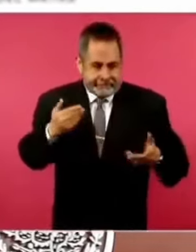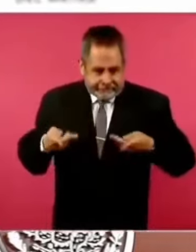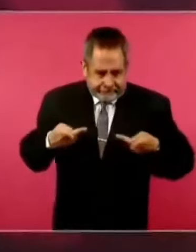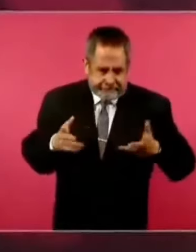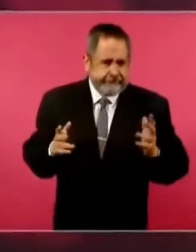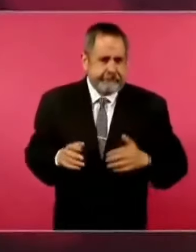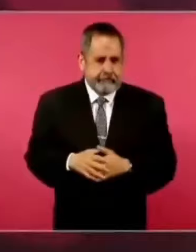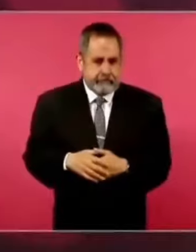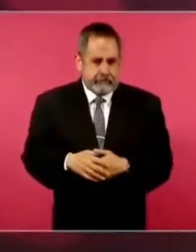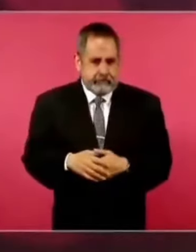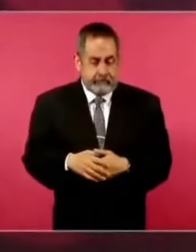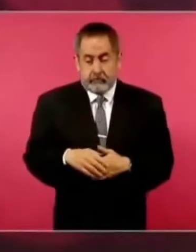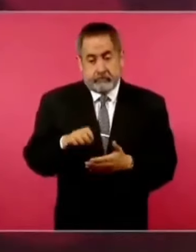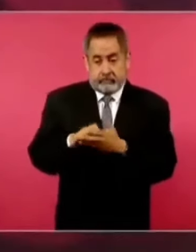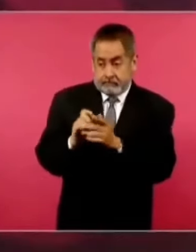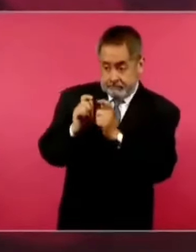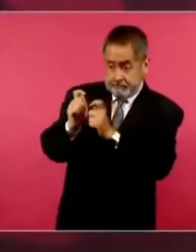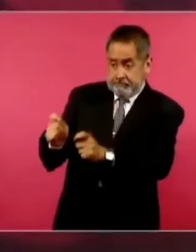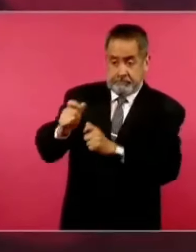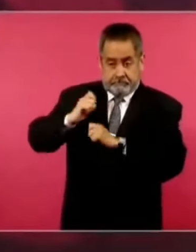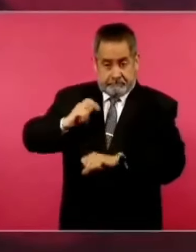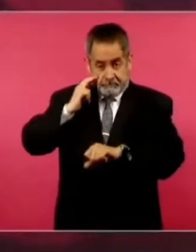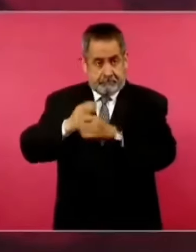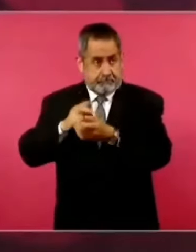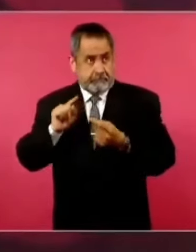Entonces, van a hacerse cargo